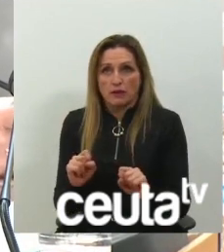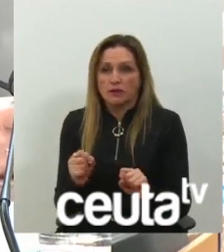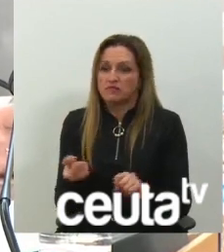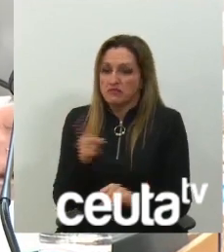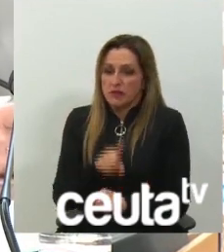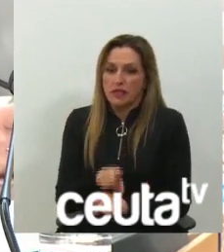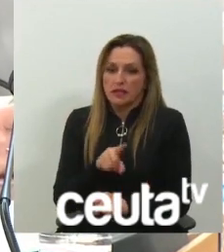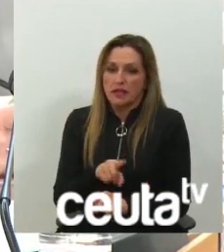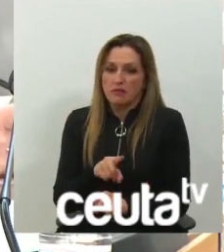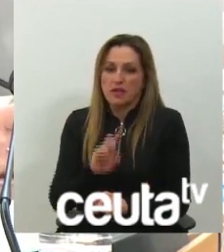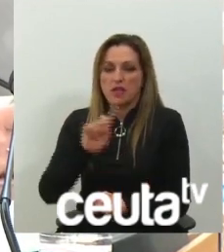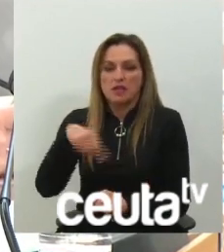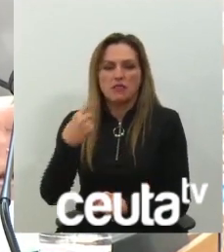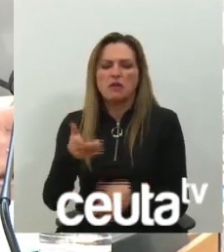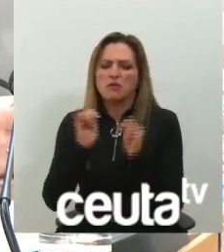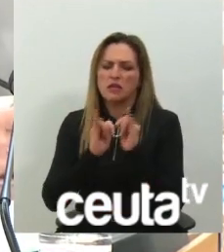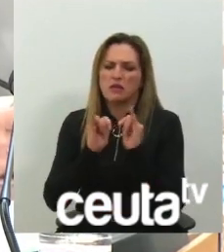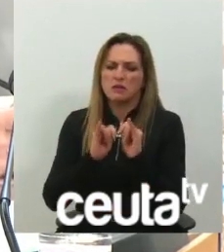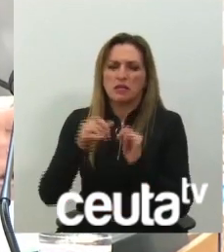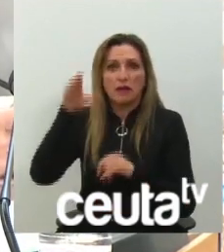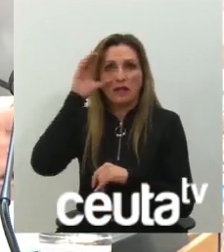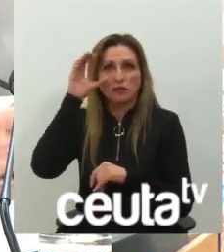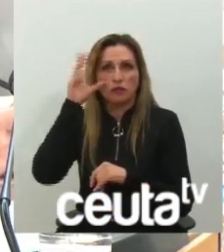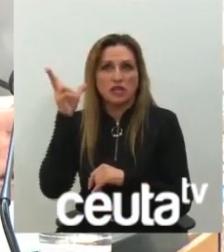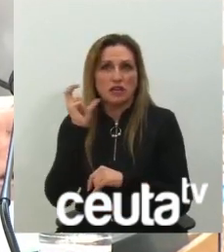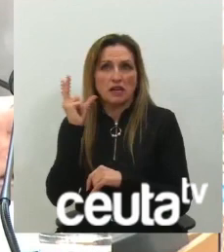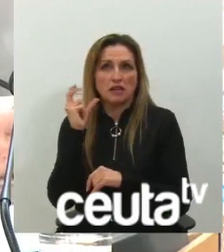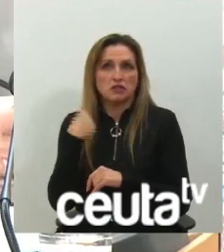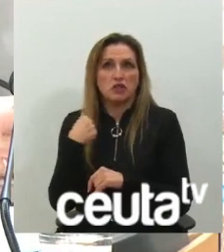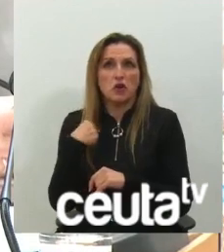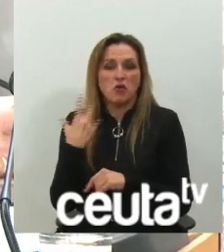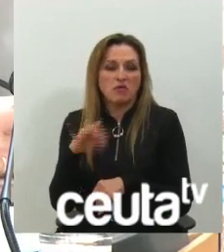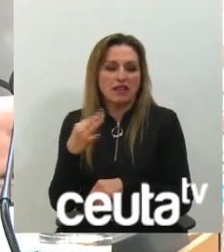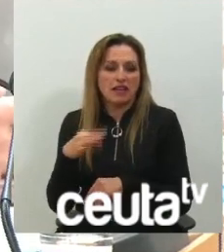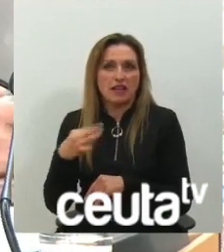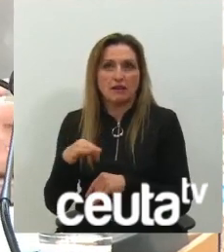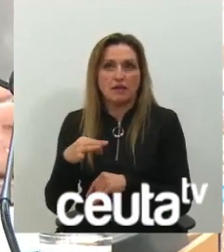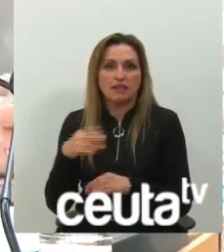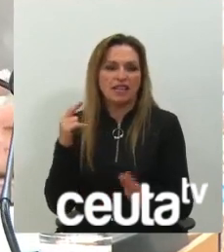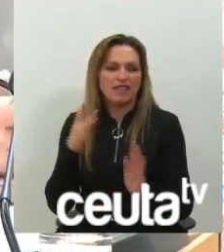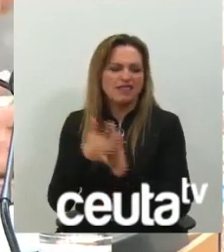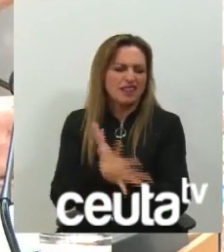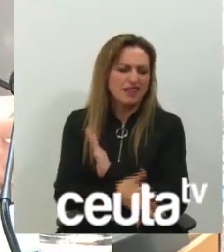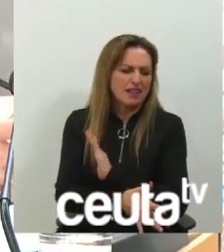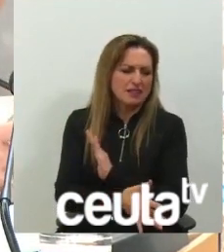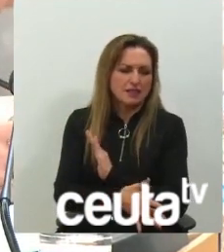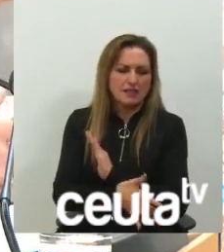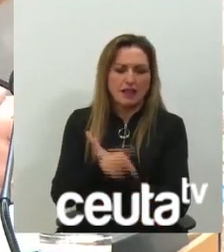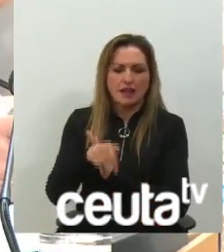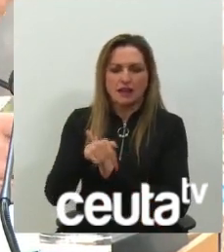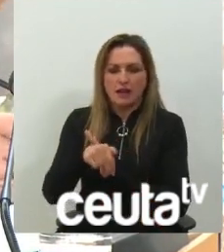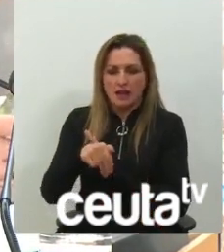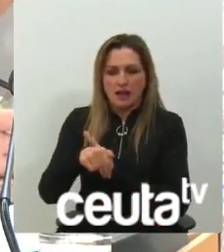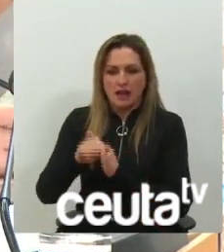luego resulta muy divertido escucharles porque verdaderamente yo no sé si hay que definirse en el mundo en la vida en la vida política hay que